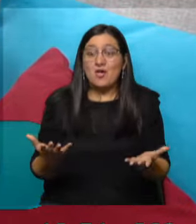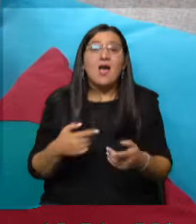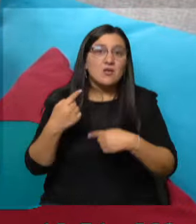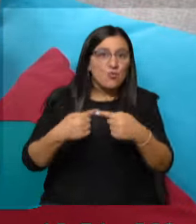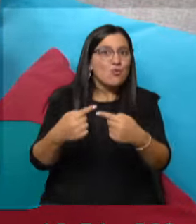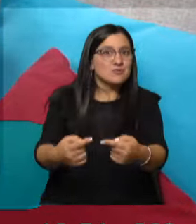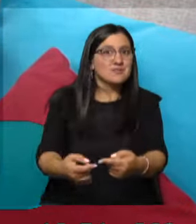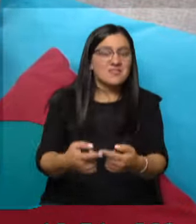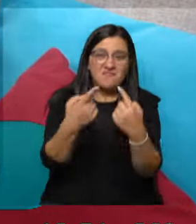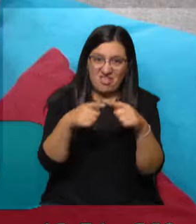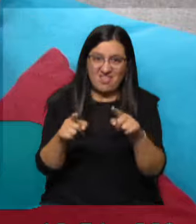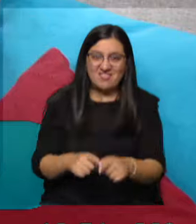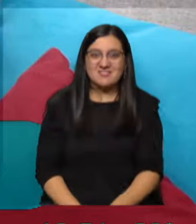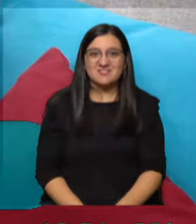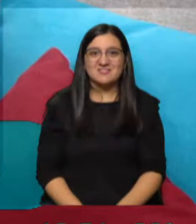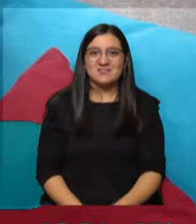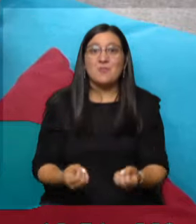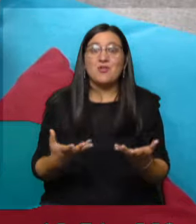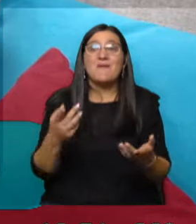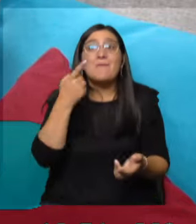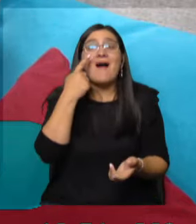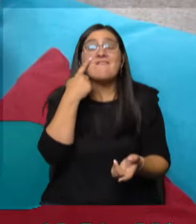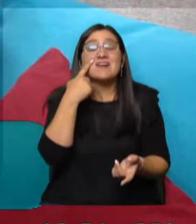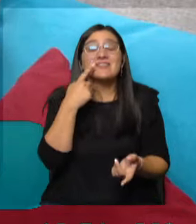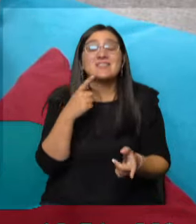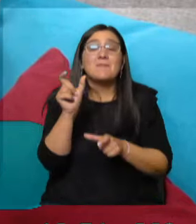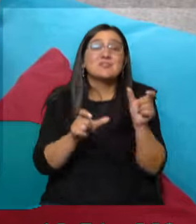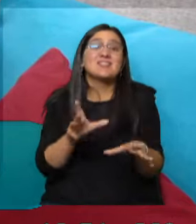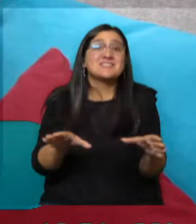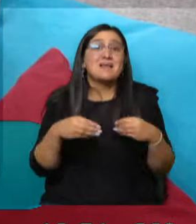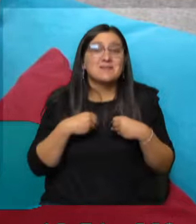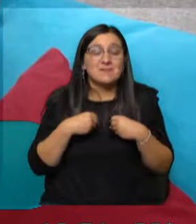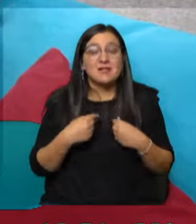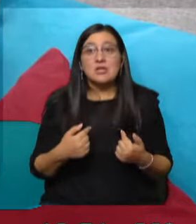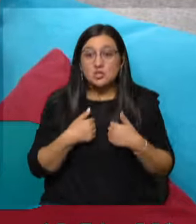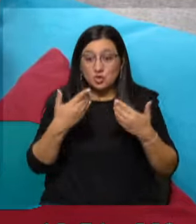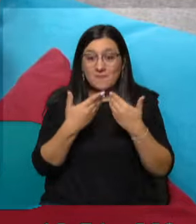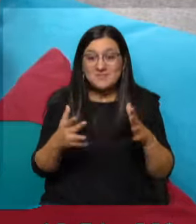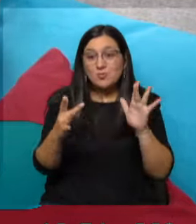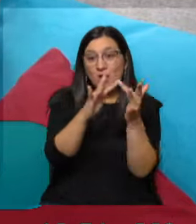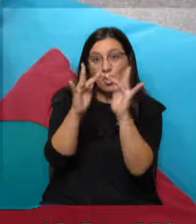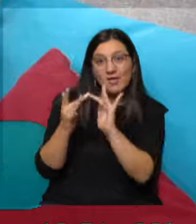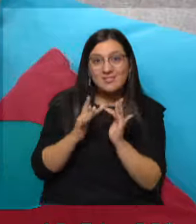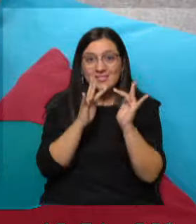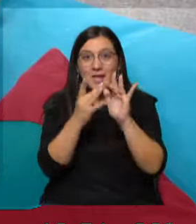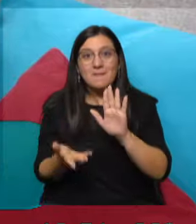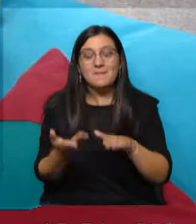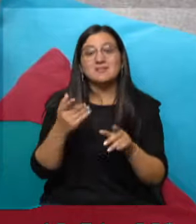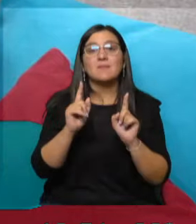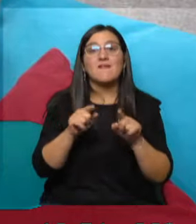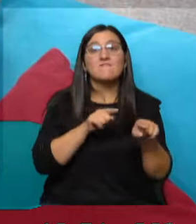adelante diferentes. Y nada, vamos a ver cómo la recibe el público. Y sí, estoy como empezando a conectarme más, ¿viste? A hacer